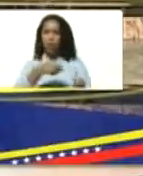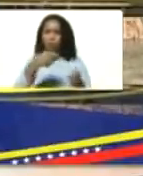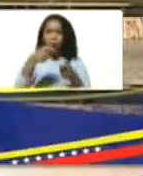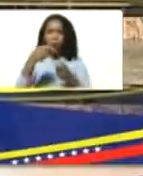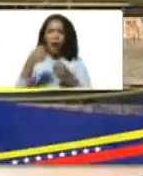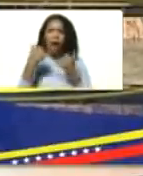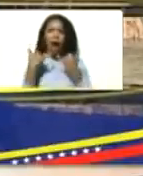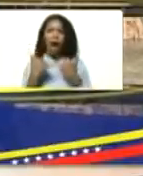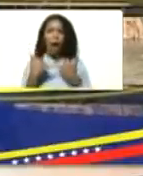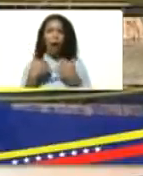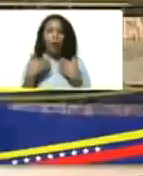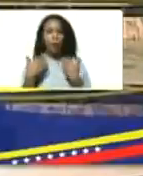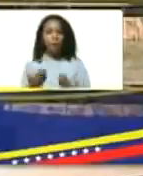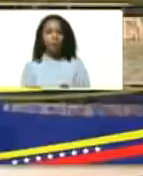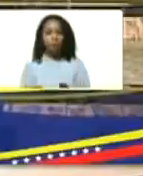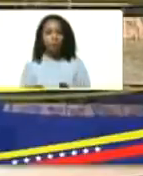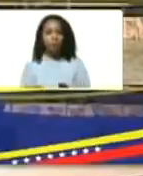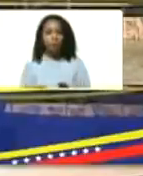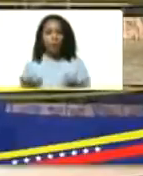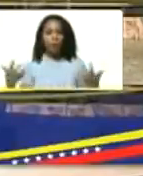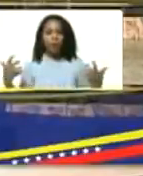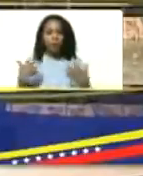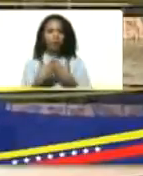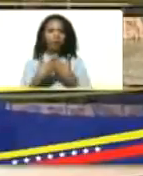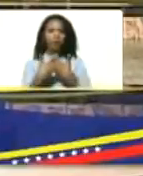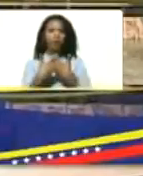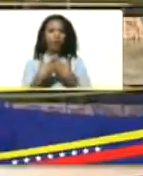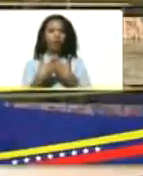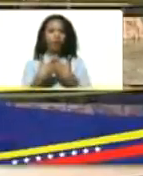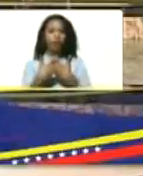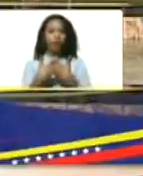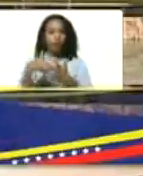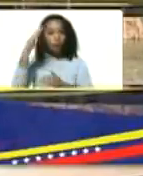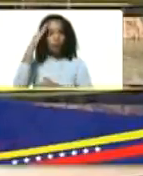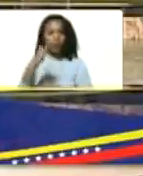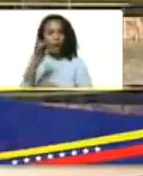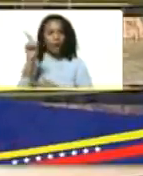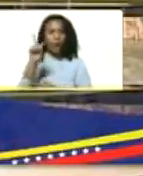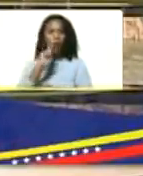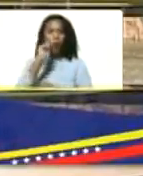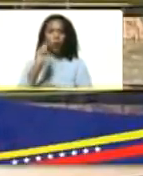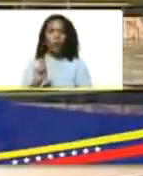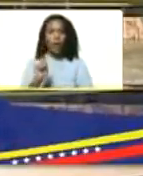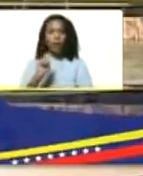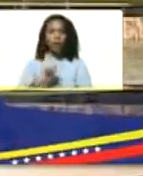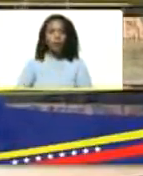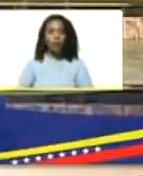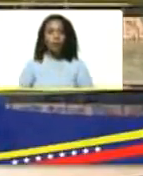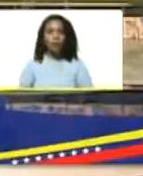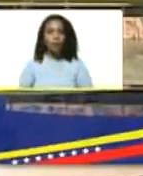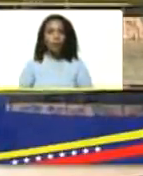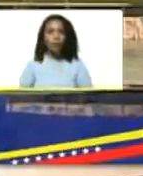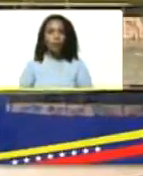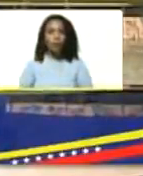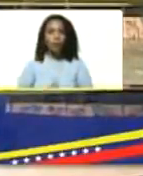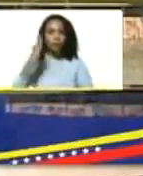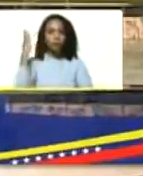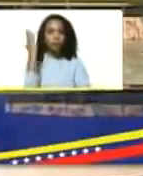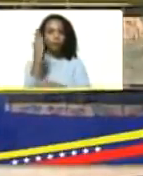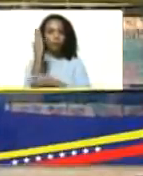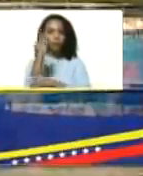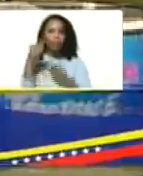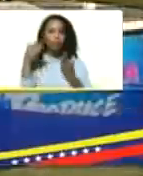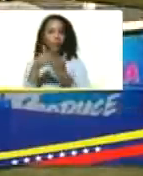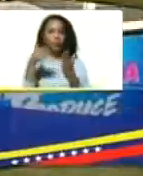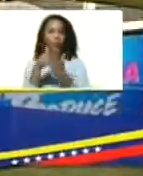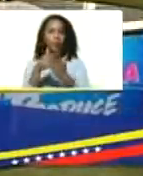ahora con el conflicto militar en ucrania y las sanciones que se han tomado